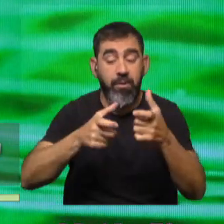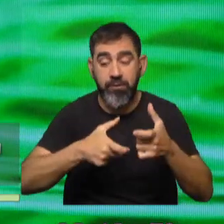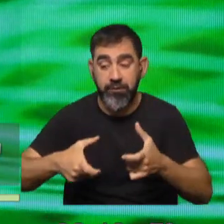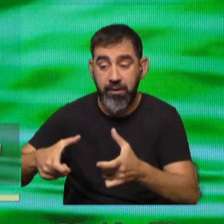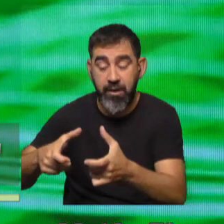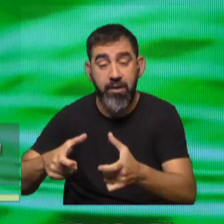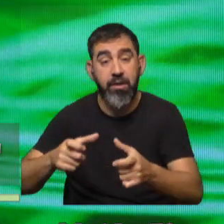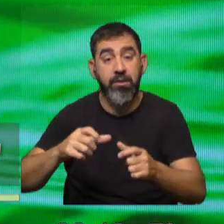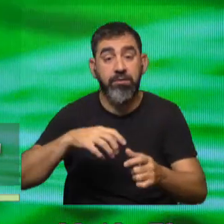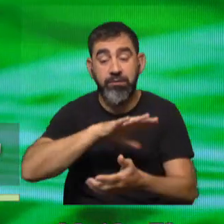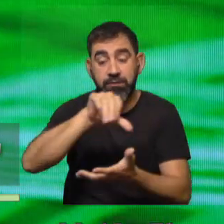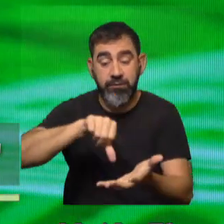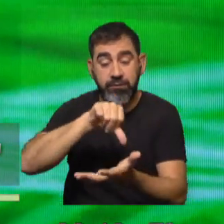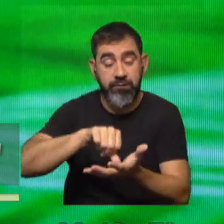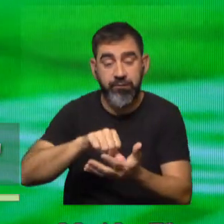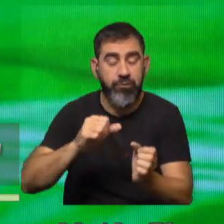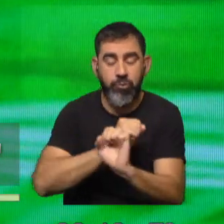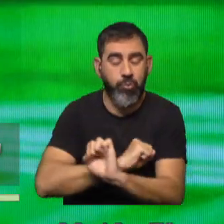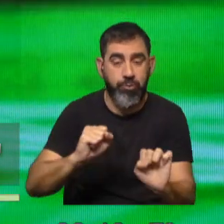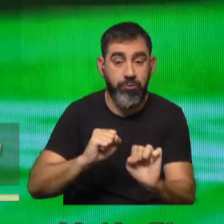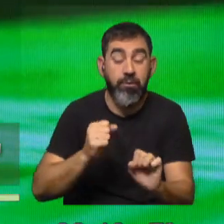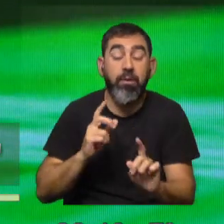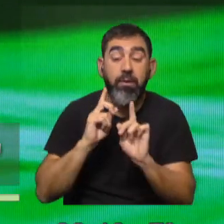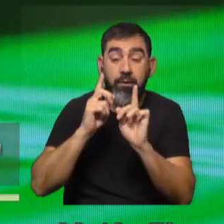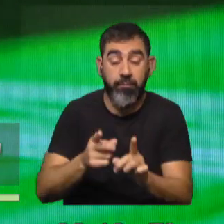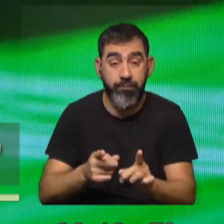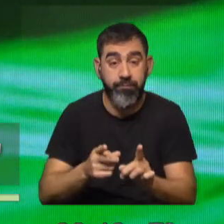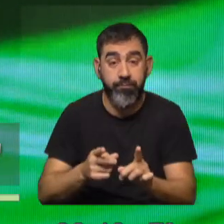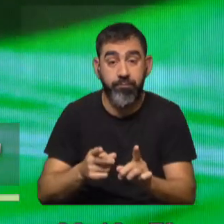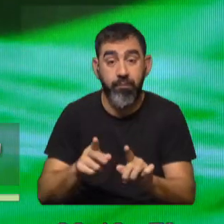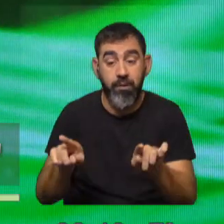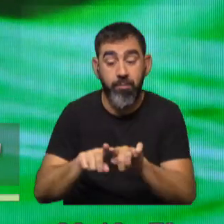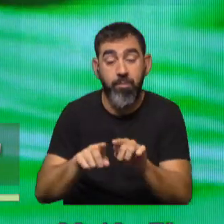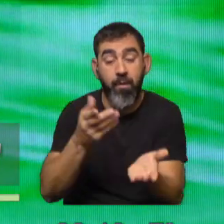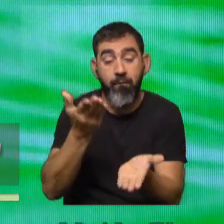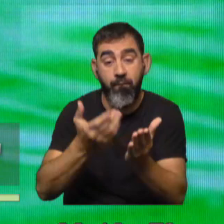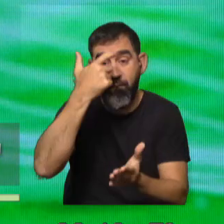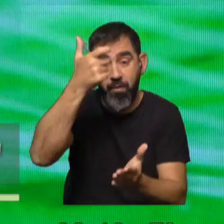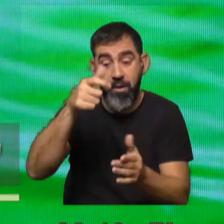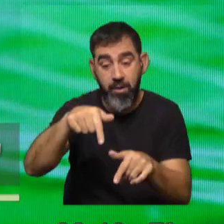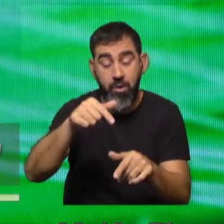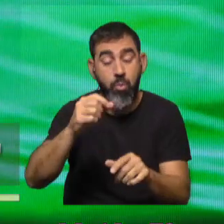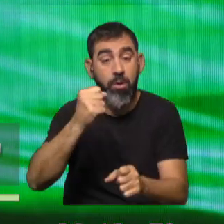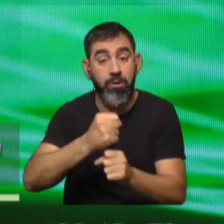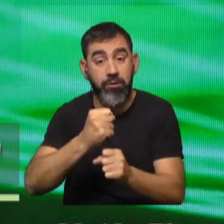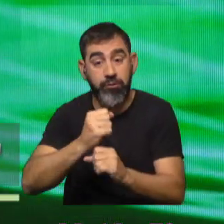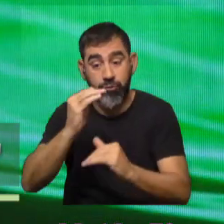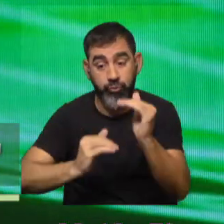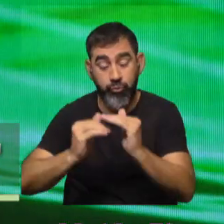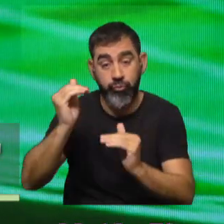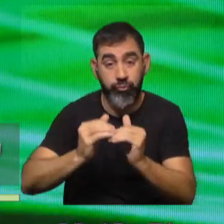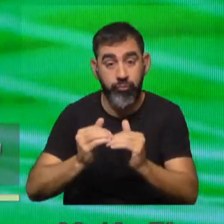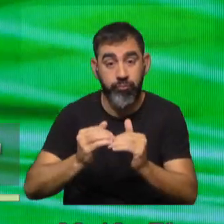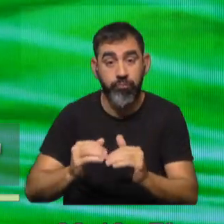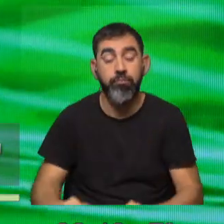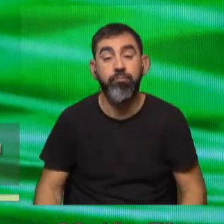desde el punto de vista académico sumo a esto de que la propia evaluación técnica de ese emprendimiento a